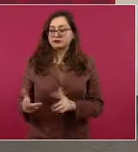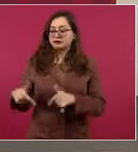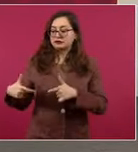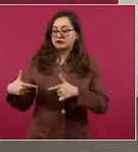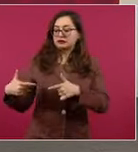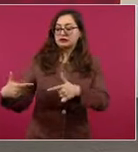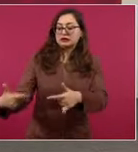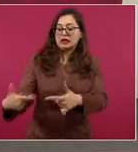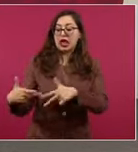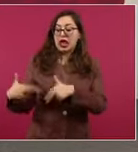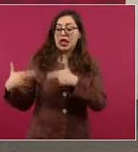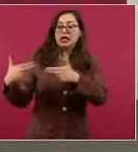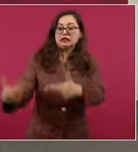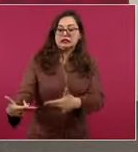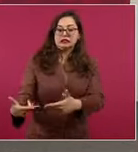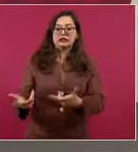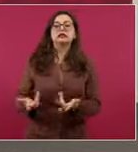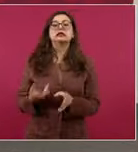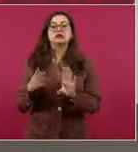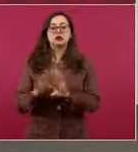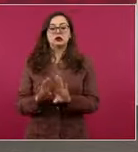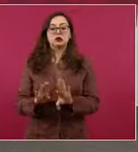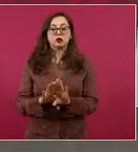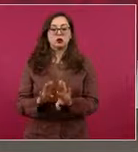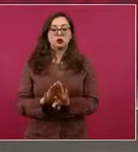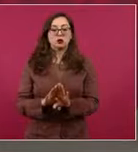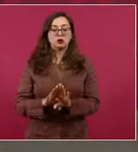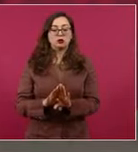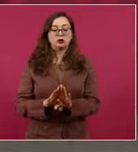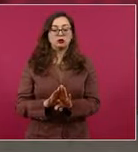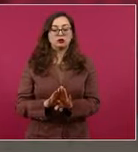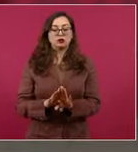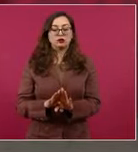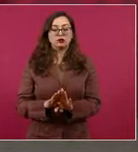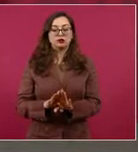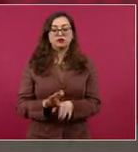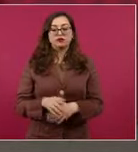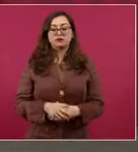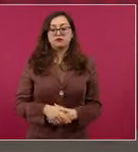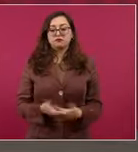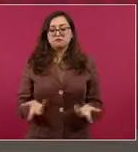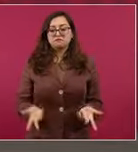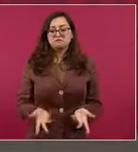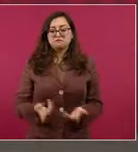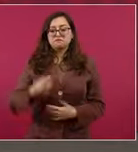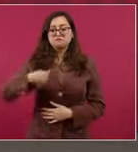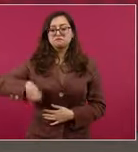generaciones, porque ni modo que nos crucemos de brazo